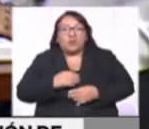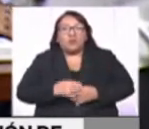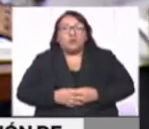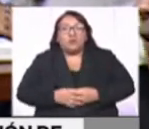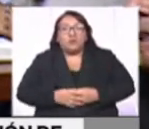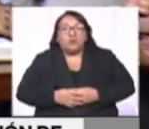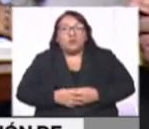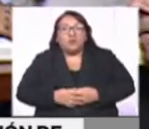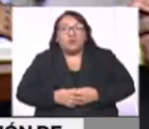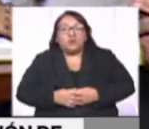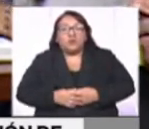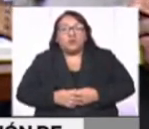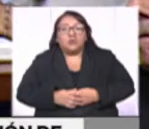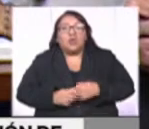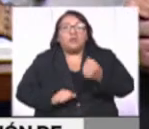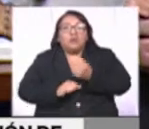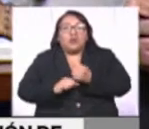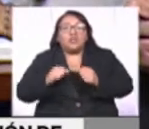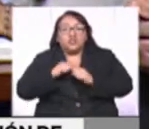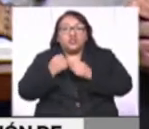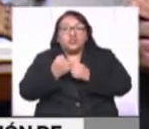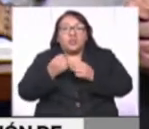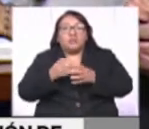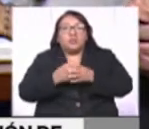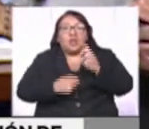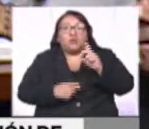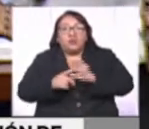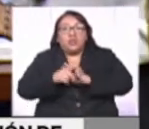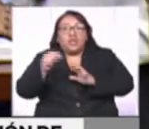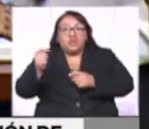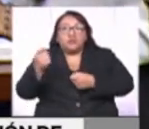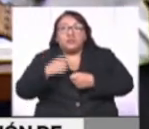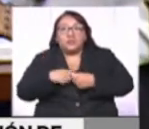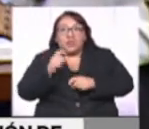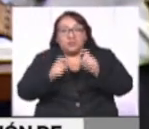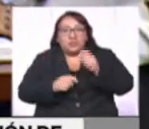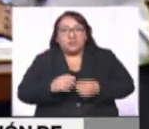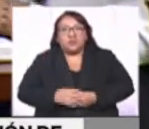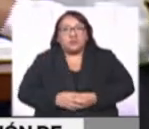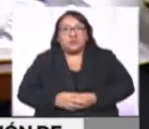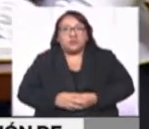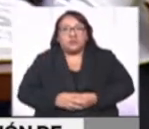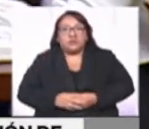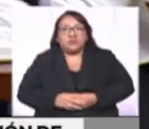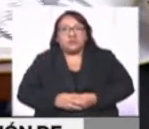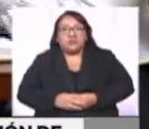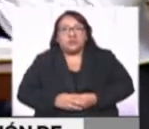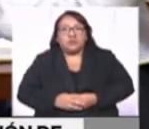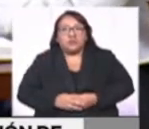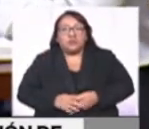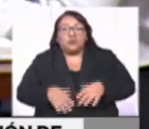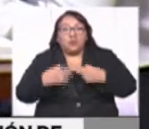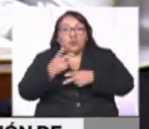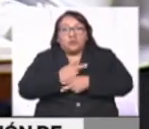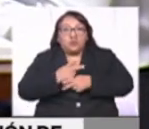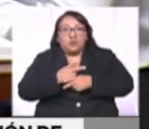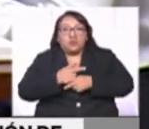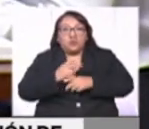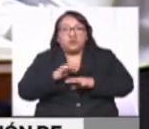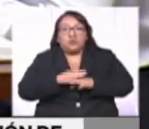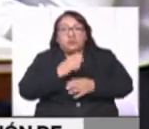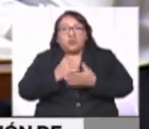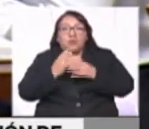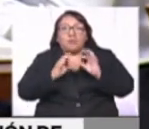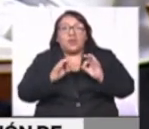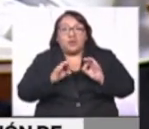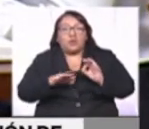consolidación colabora la sociedad a fin de que determinados derechos pertenecientes a los ciudadanos puedan ser preservados frente a situaciones de